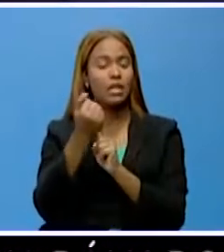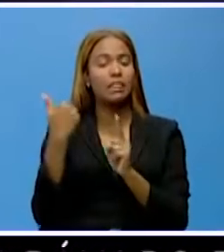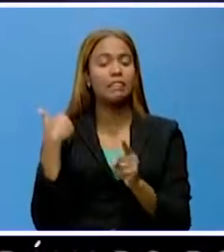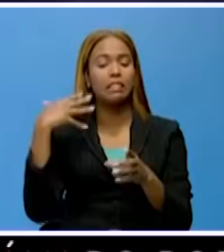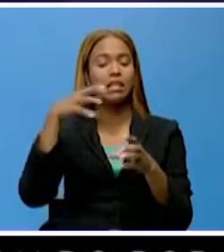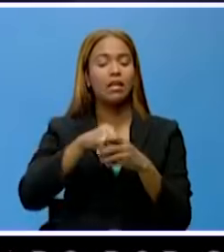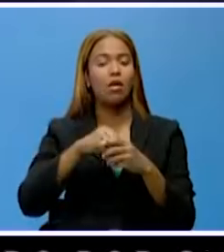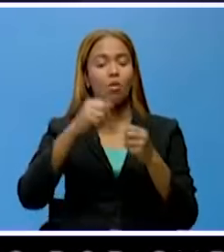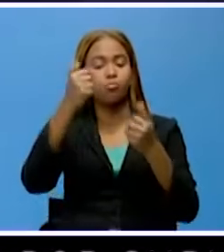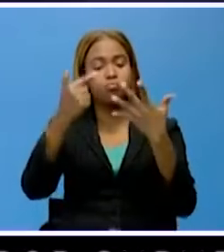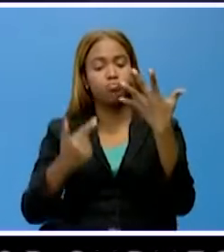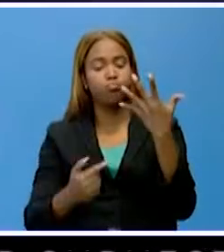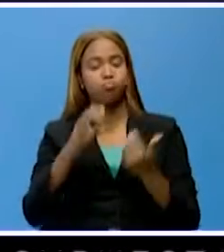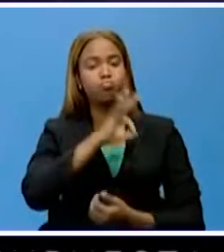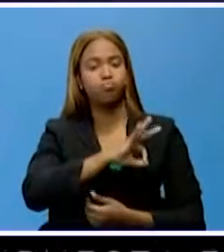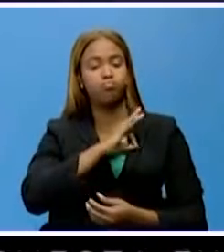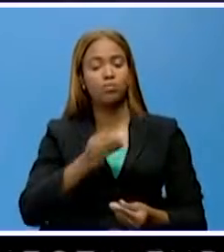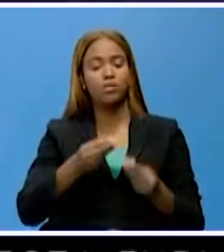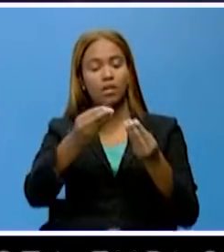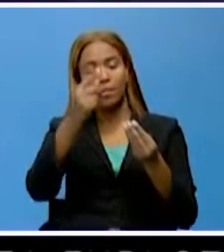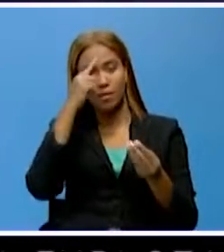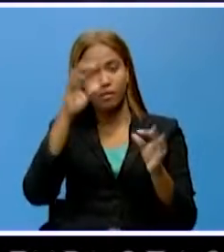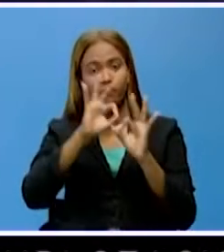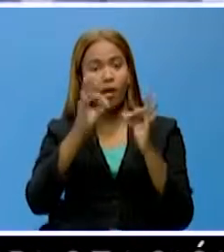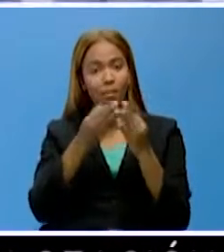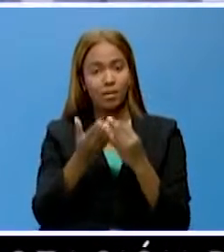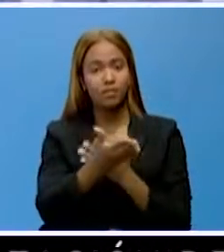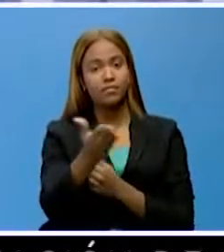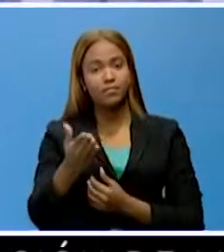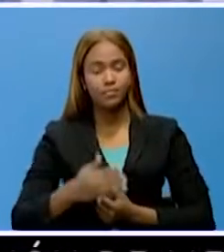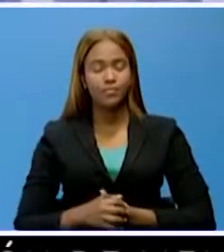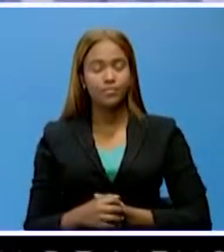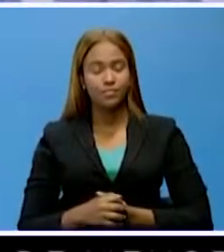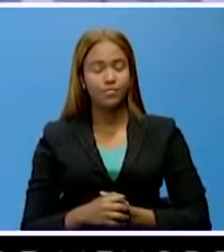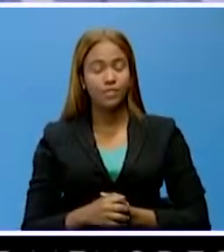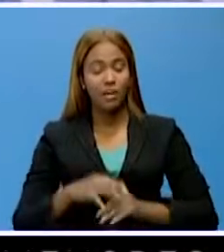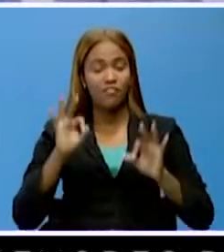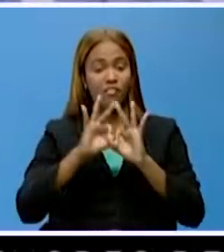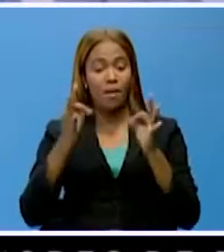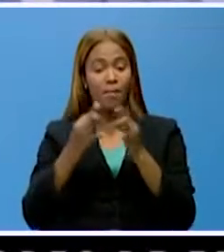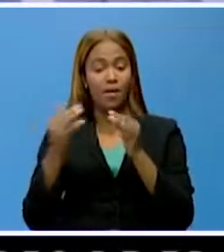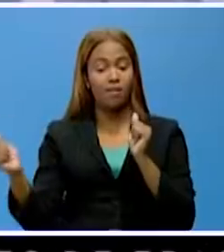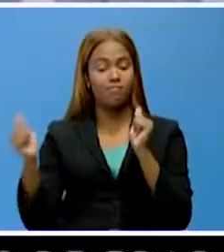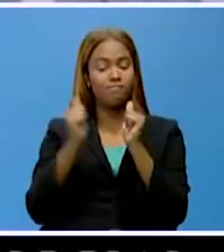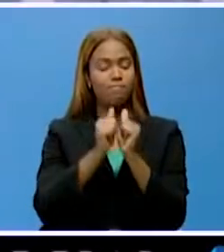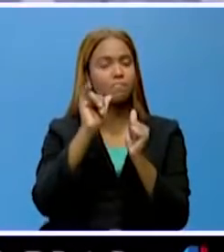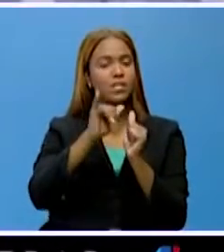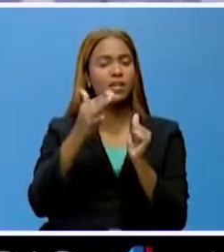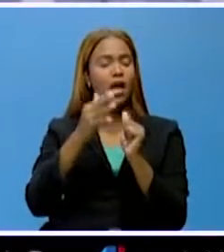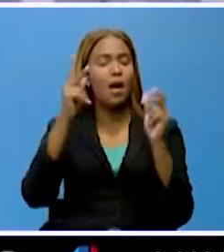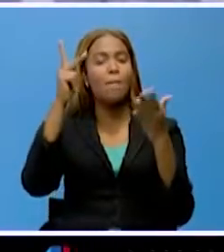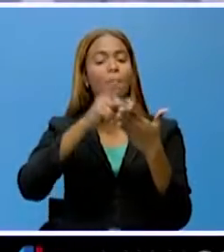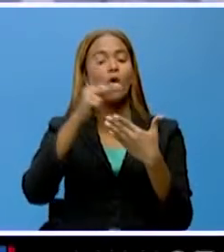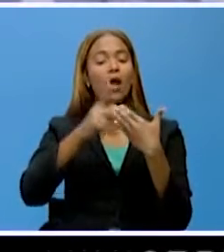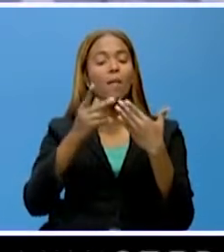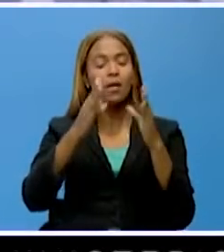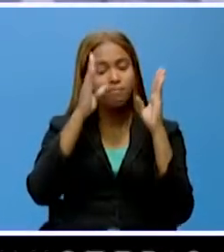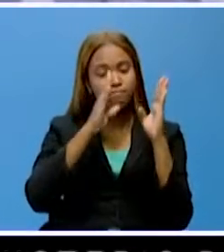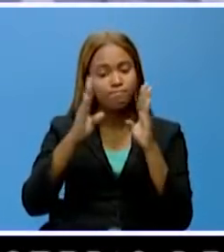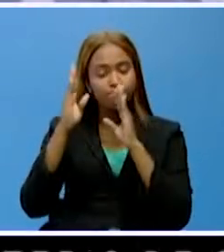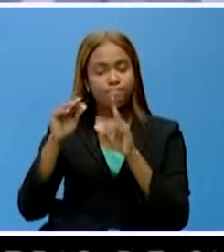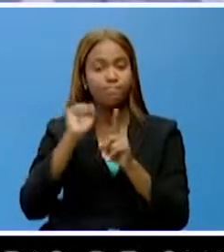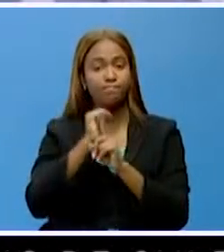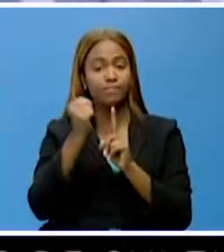el paquete de beneficios para las familias. Familias Acompañadas es un programa de asistencia social